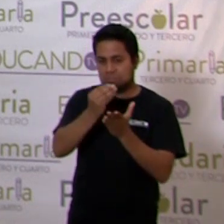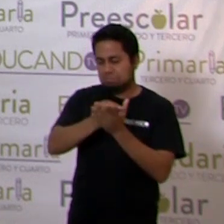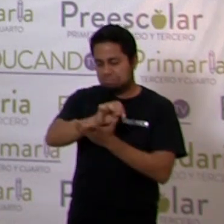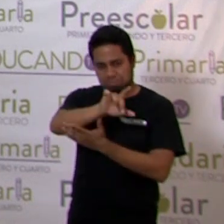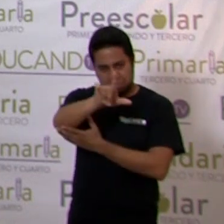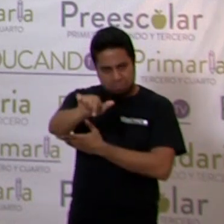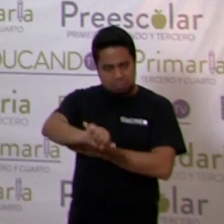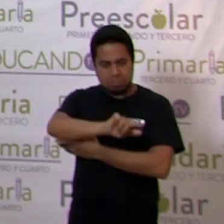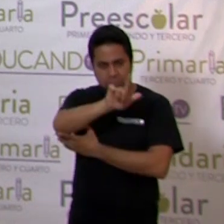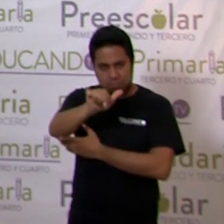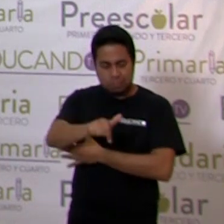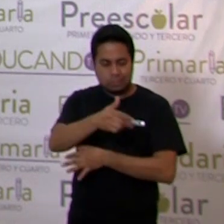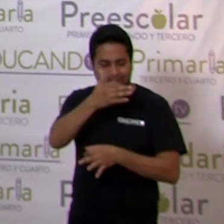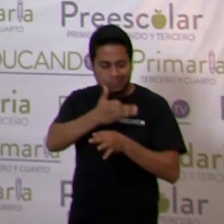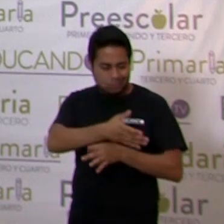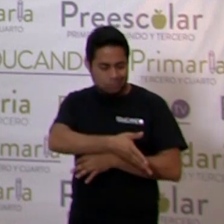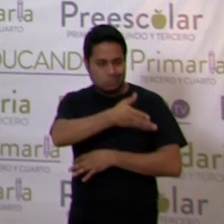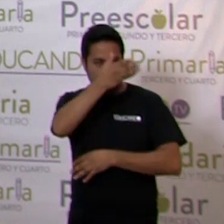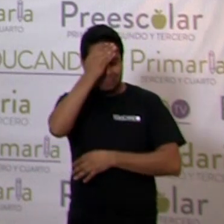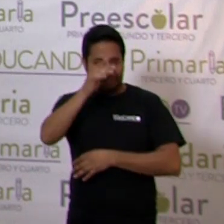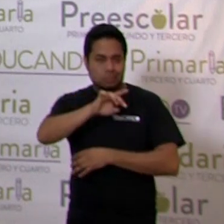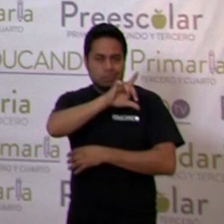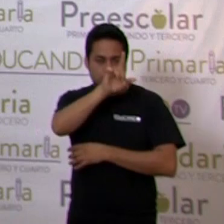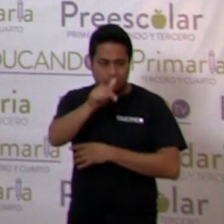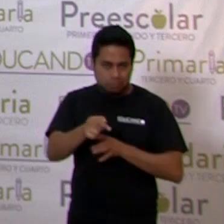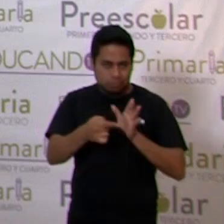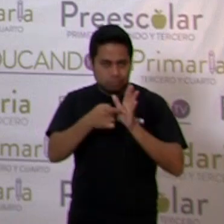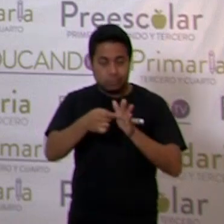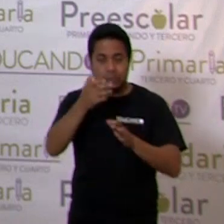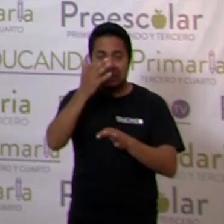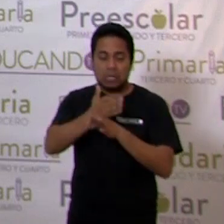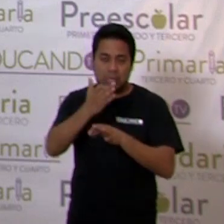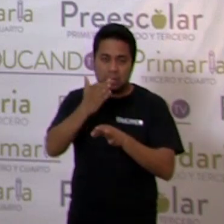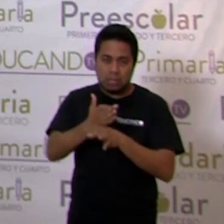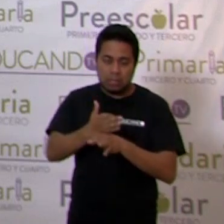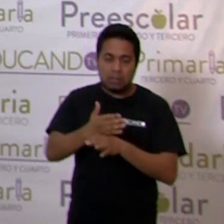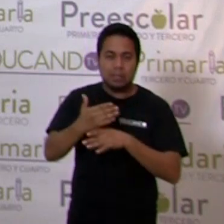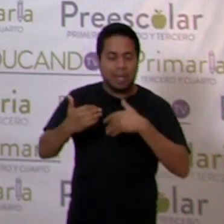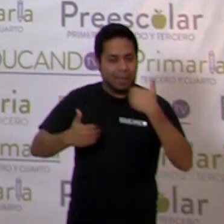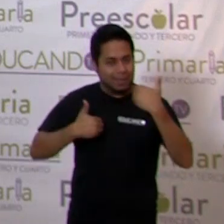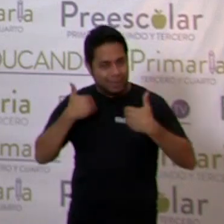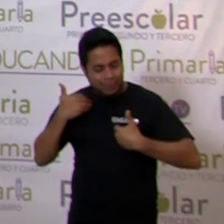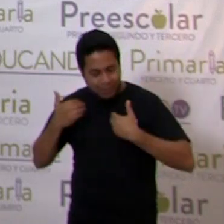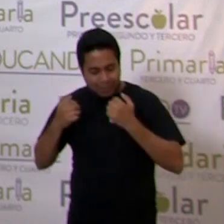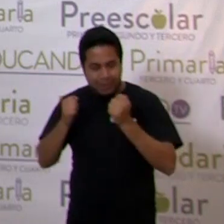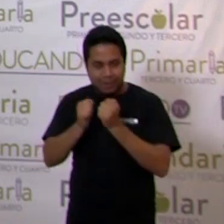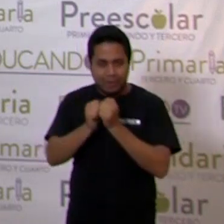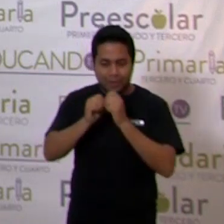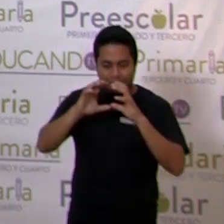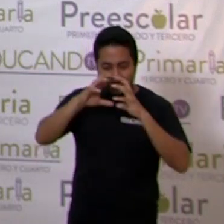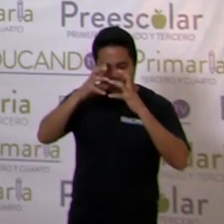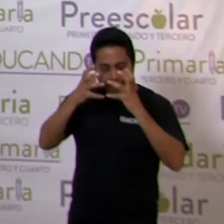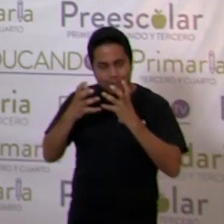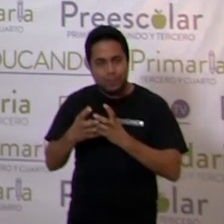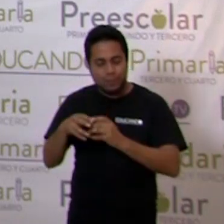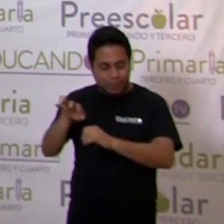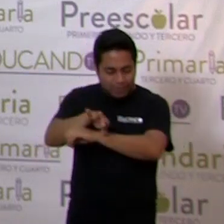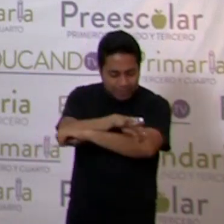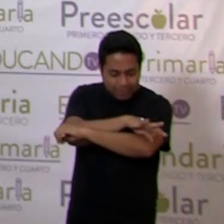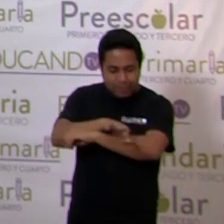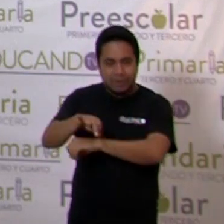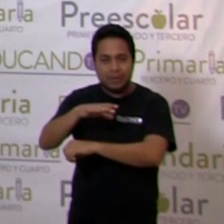retomando lo que hemos aprendido hoy por ahora Diviértete con este mundo geométrico que te